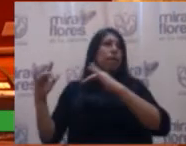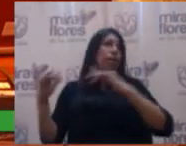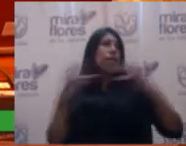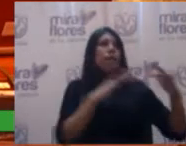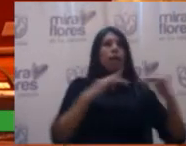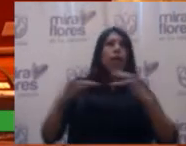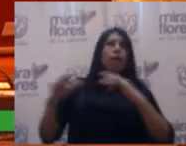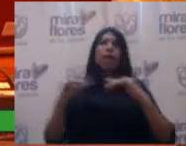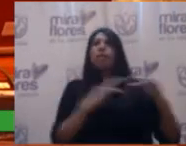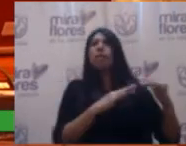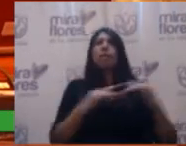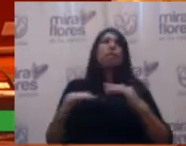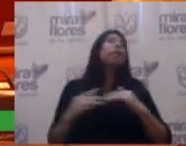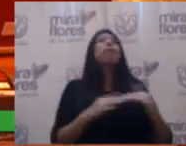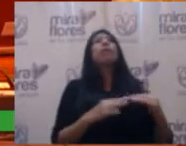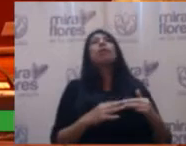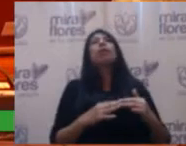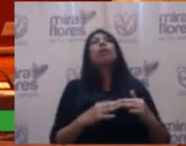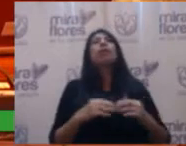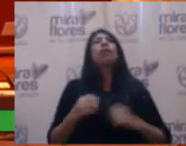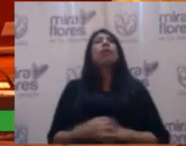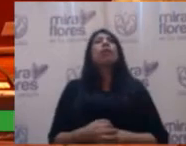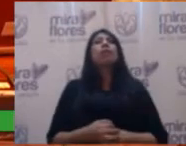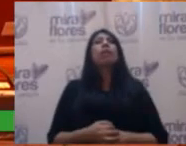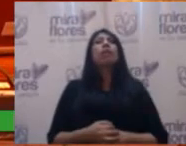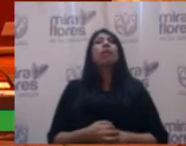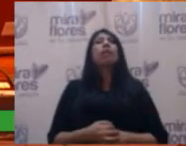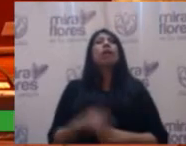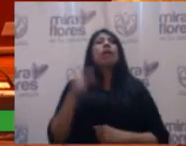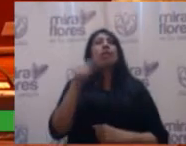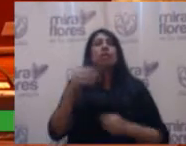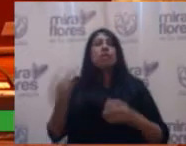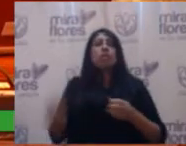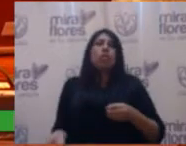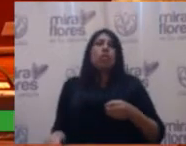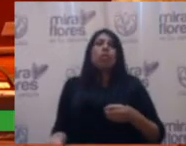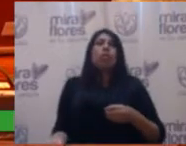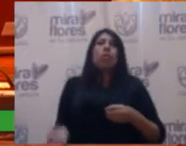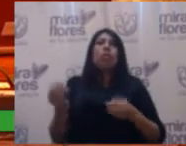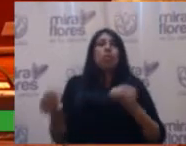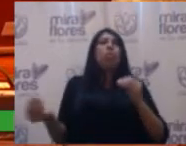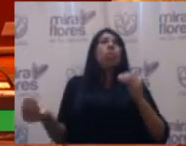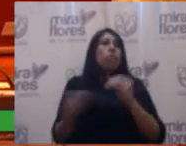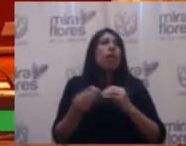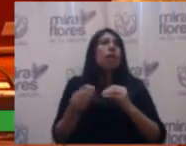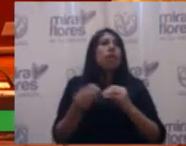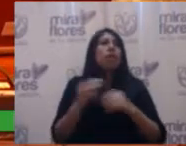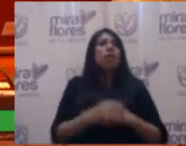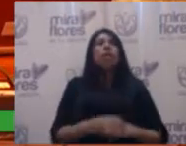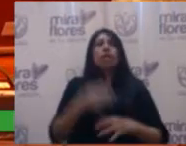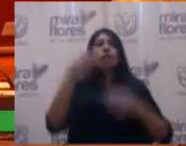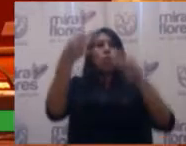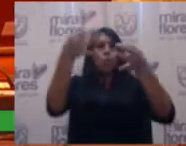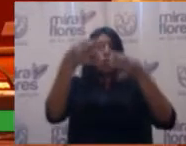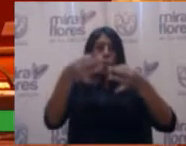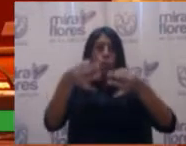había, como dije hace un momento, sido parte del Huáscar. Él era un contador, era un civil, pero